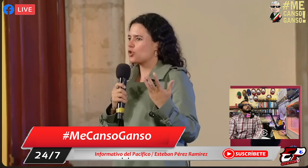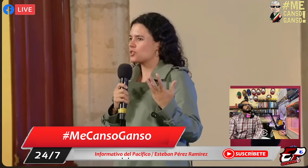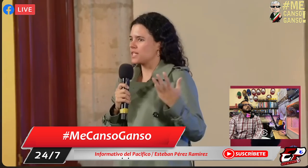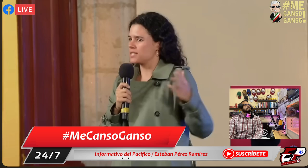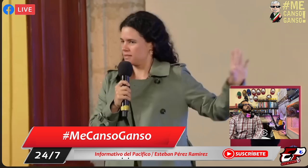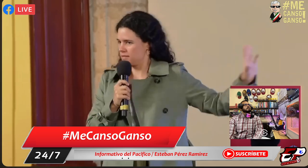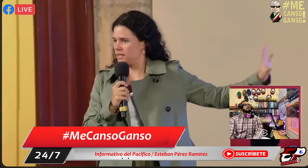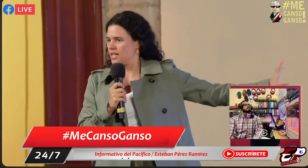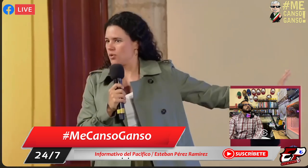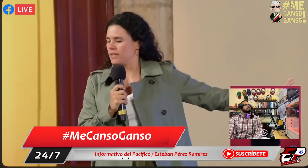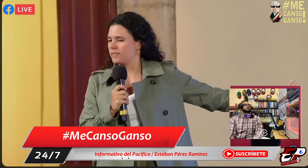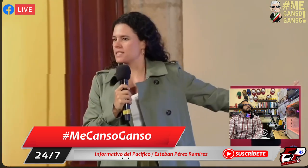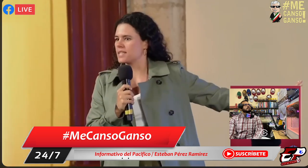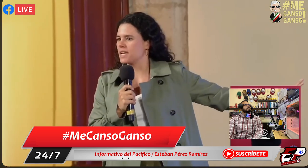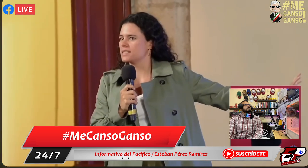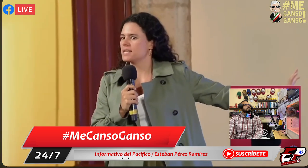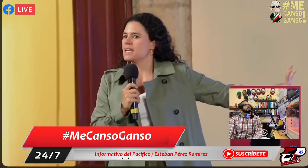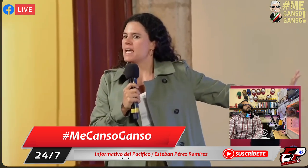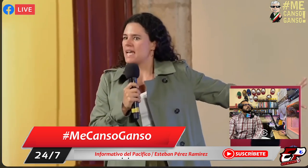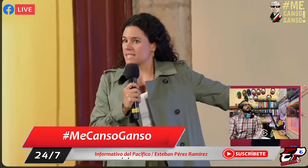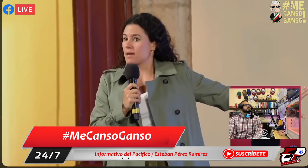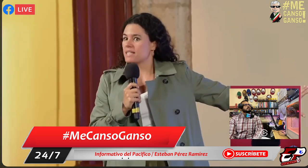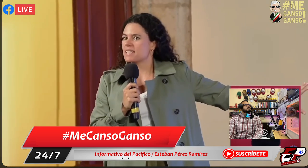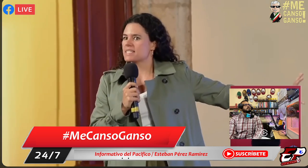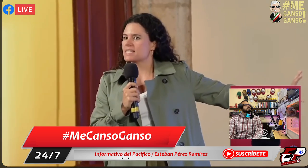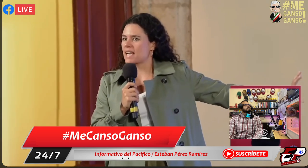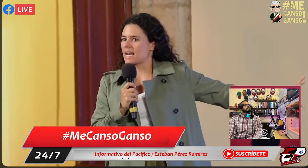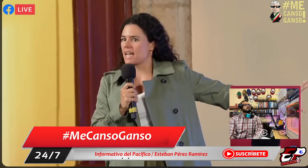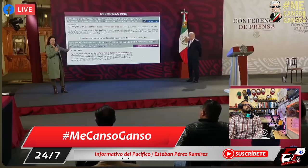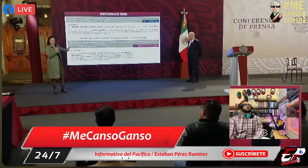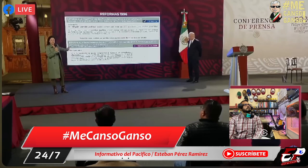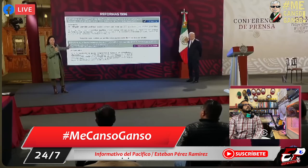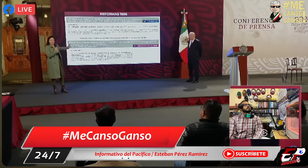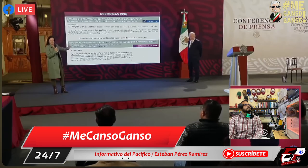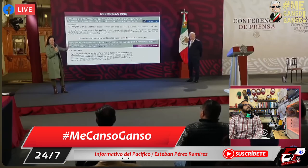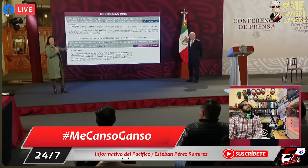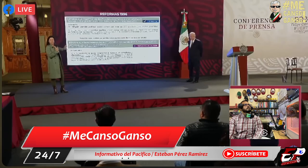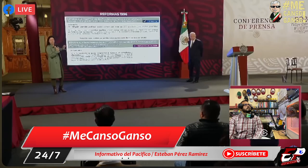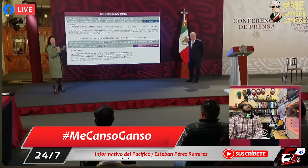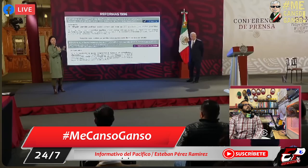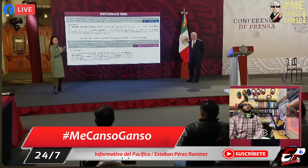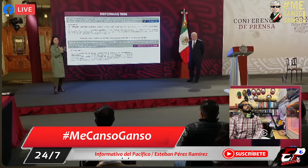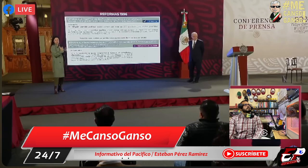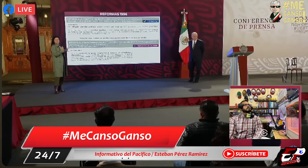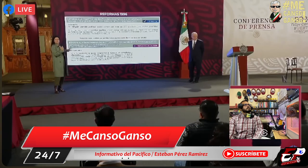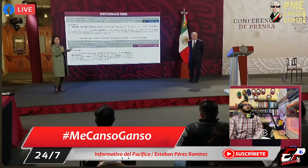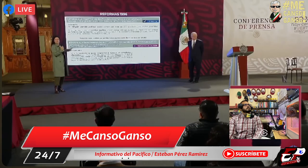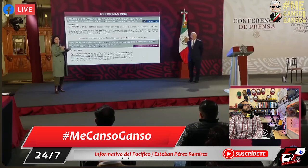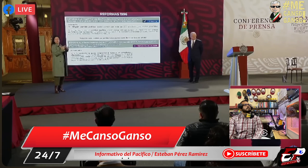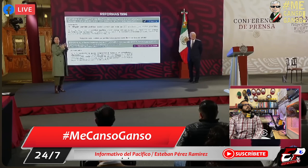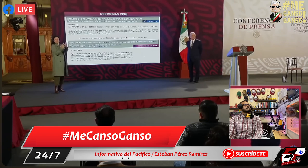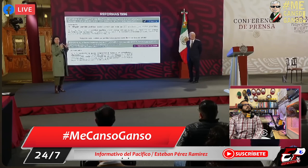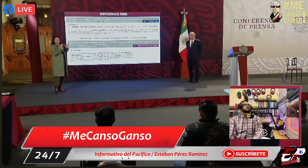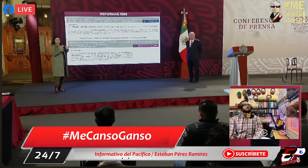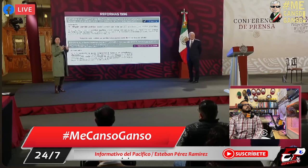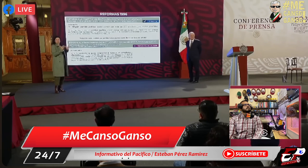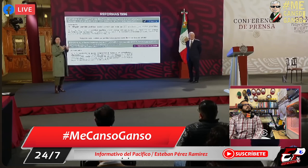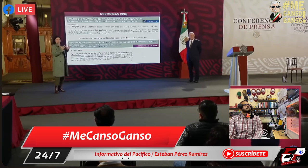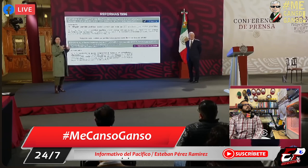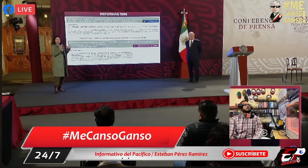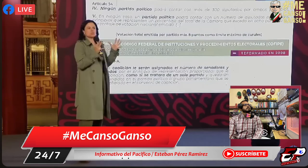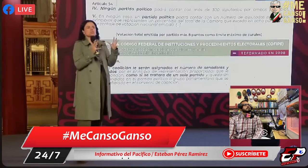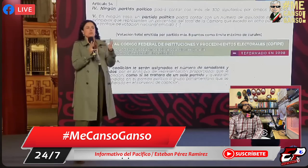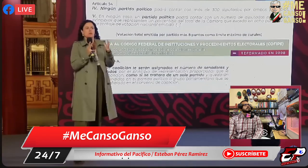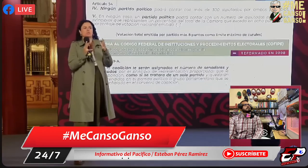aquel entonces, en el 96, establecen esta regla para el tema de coaliciones y dice, aunque se trate de